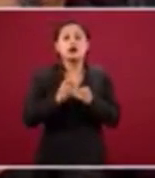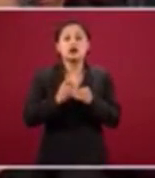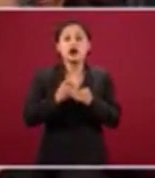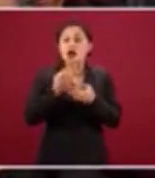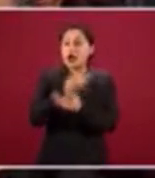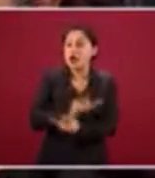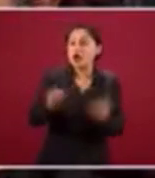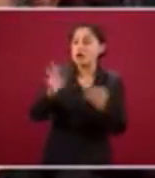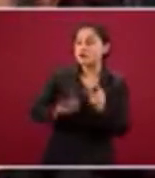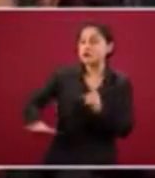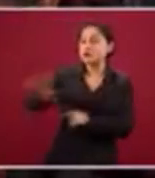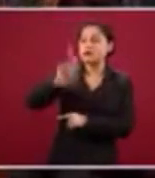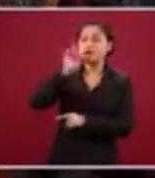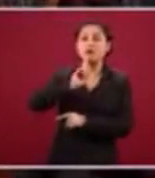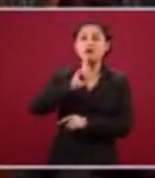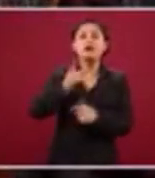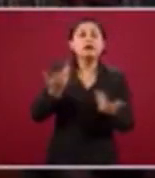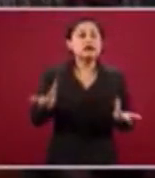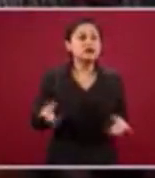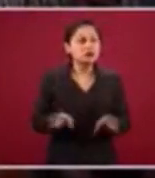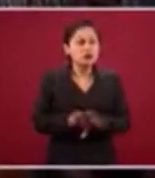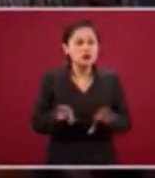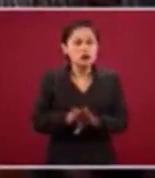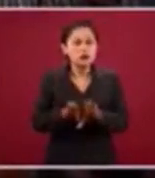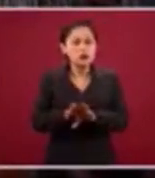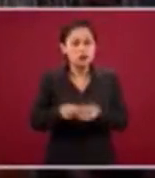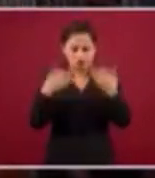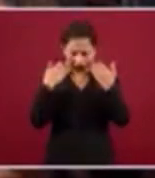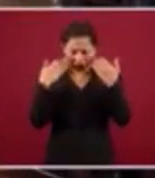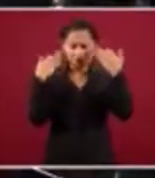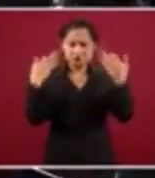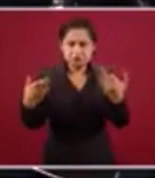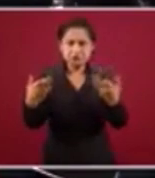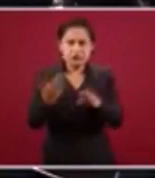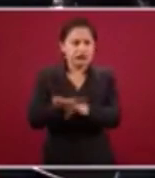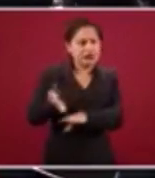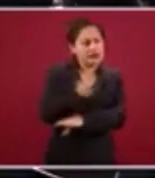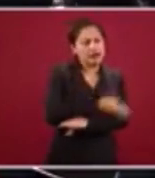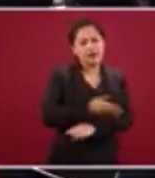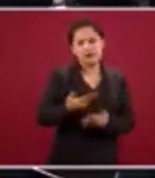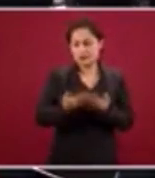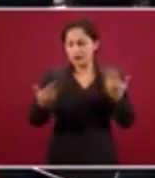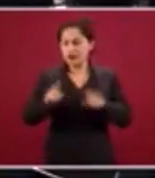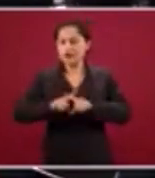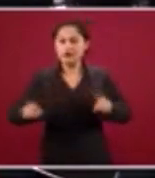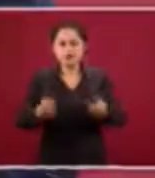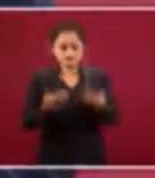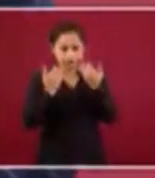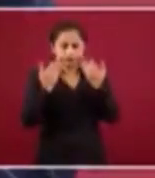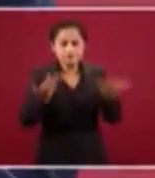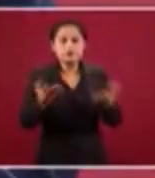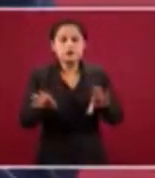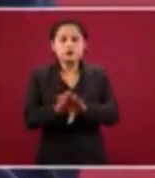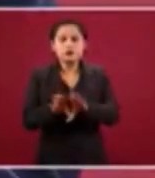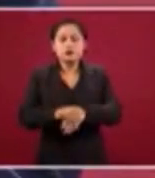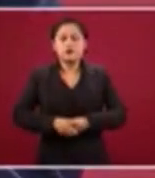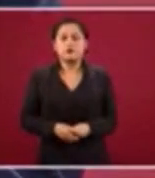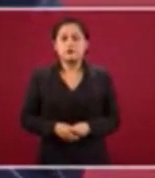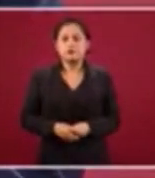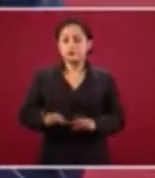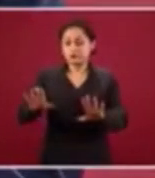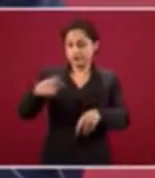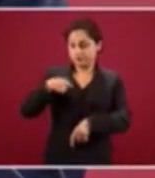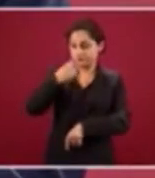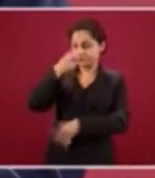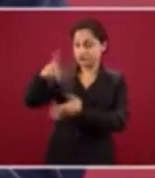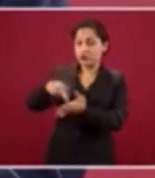ese, hacer las cosas diferentes a lo que se ha venido haciendo. Te repito, todos los días atiendo el problema.